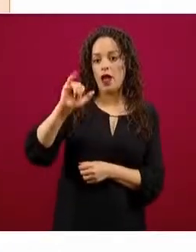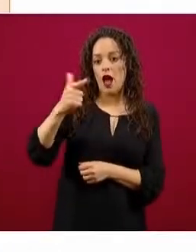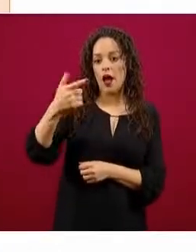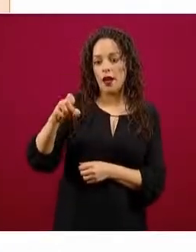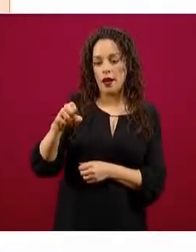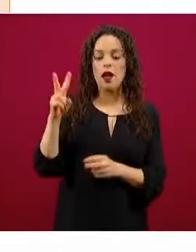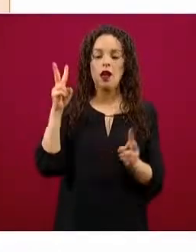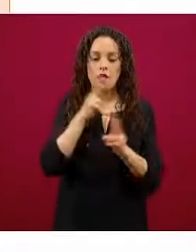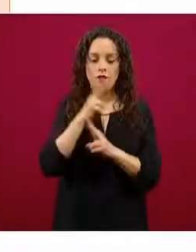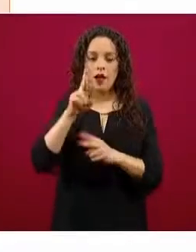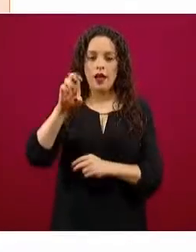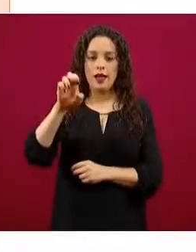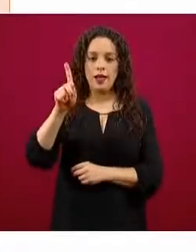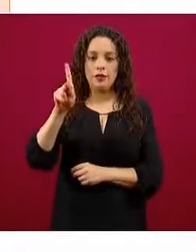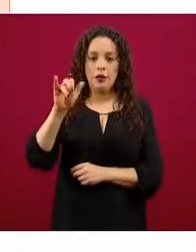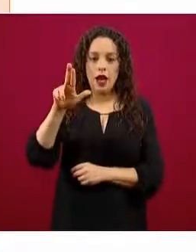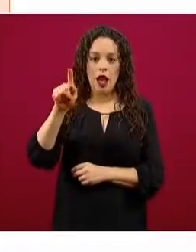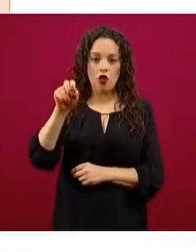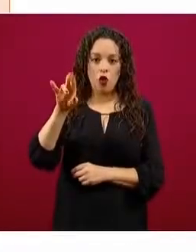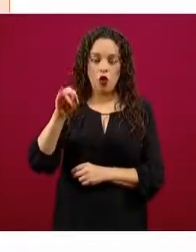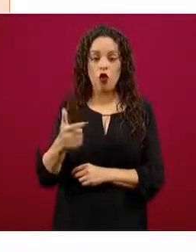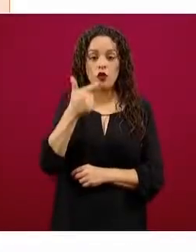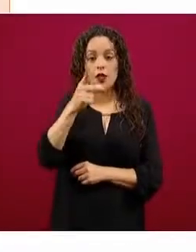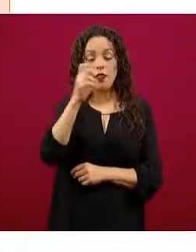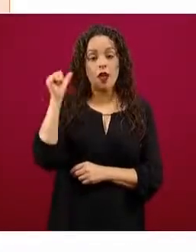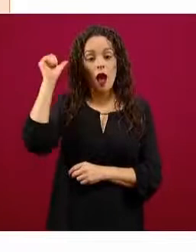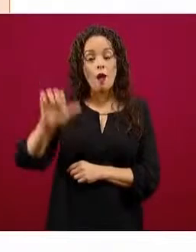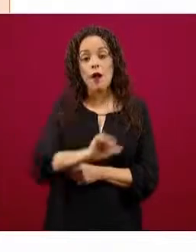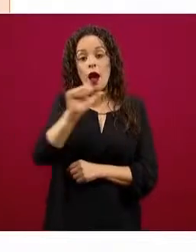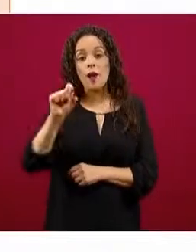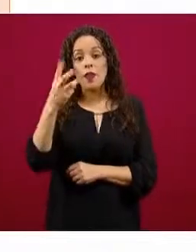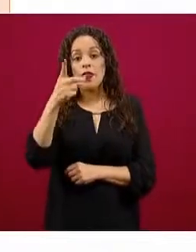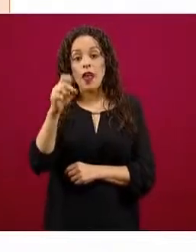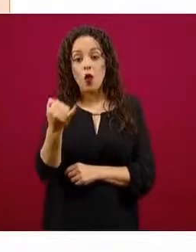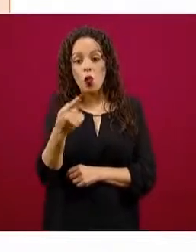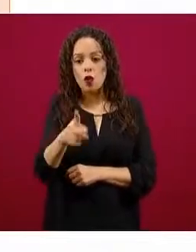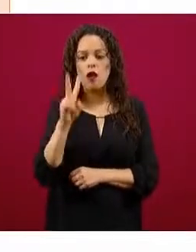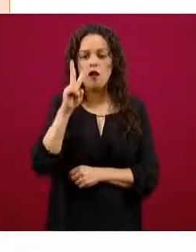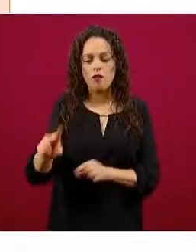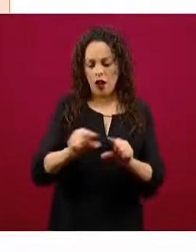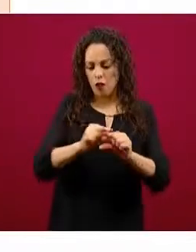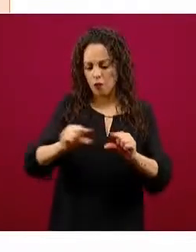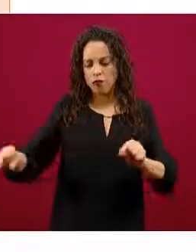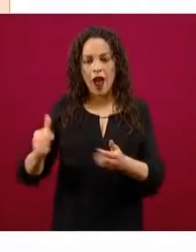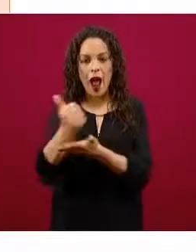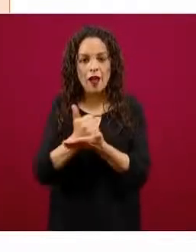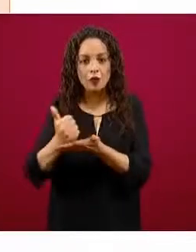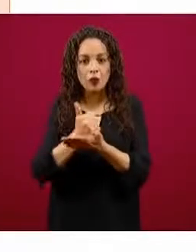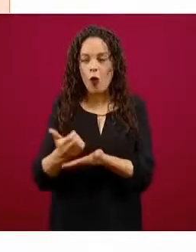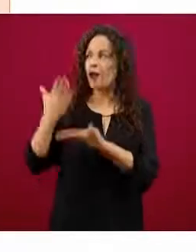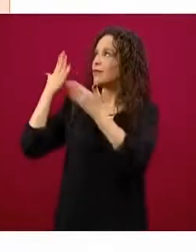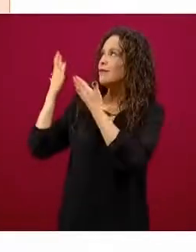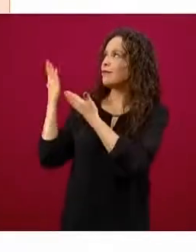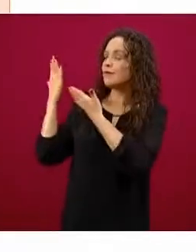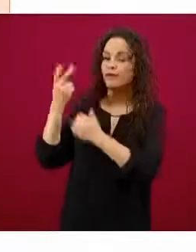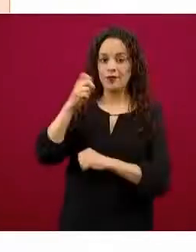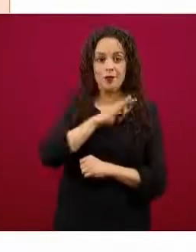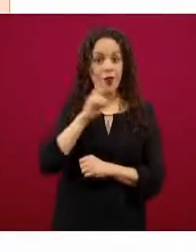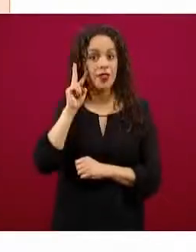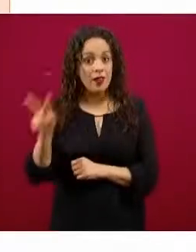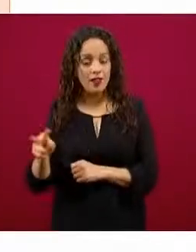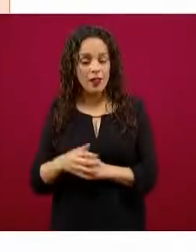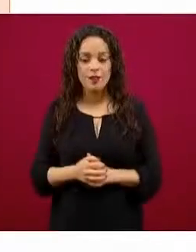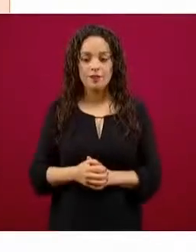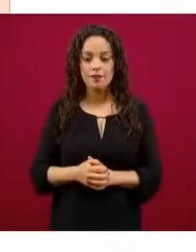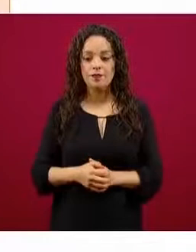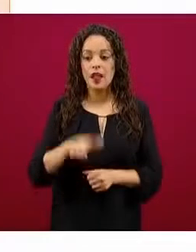esto, a partir del día 7 de abril al 23 de junio es la línea azul. y se han atendido en el triage de